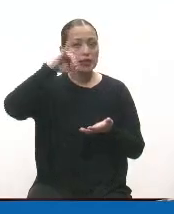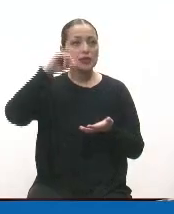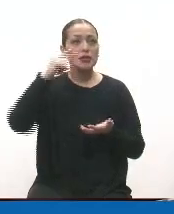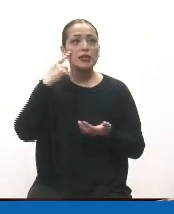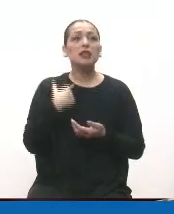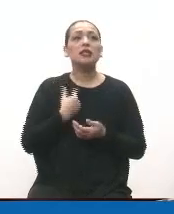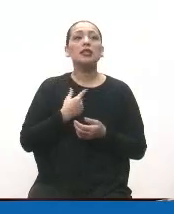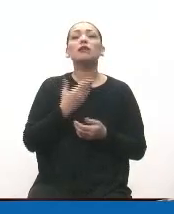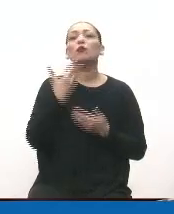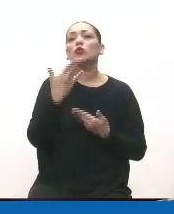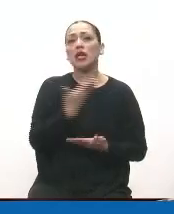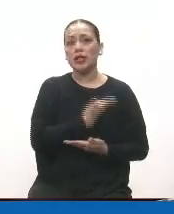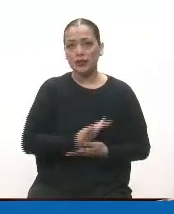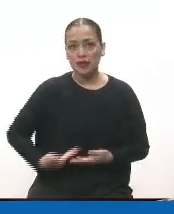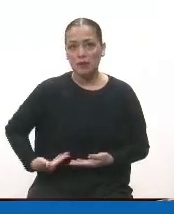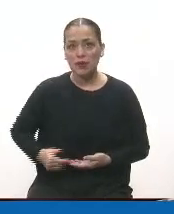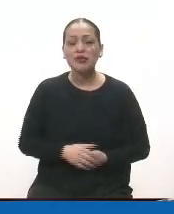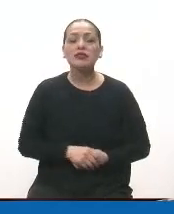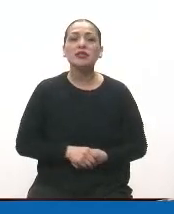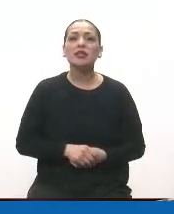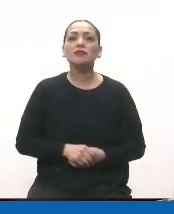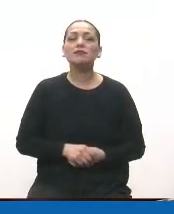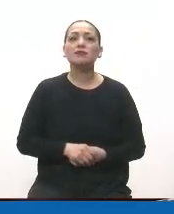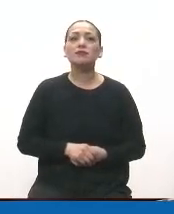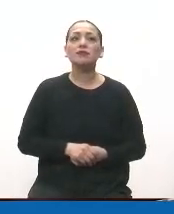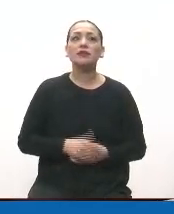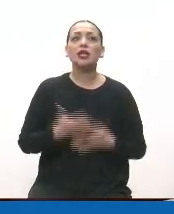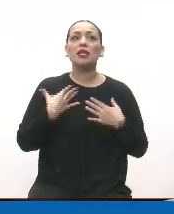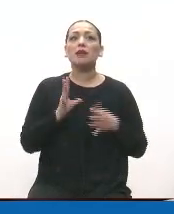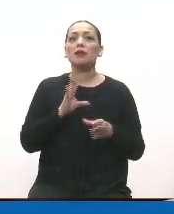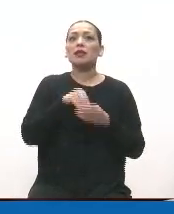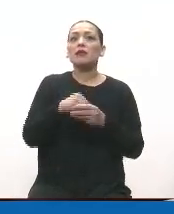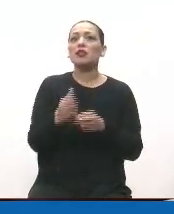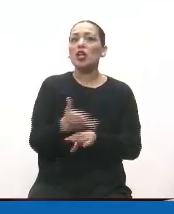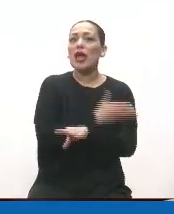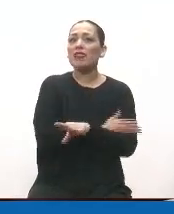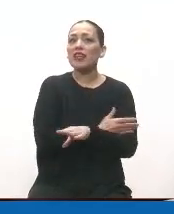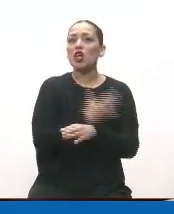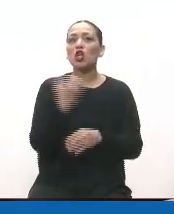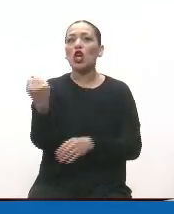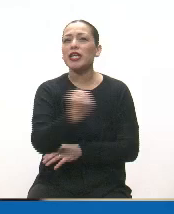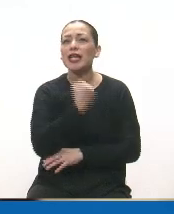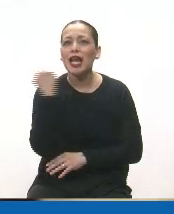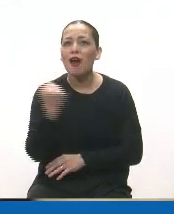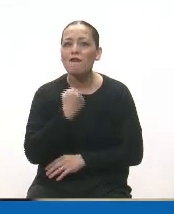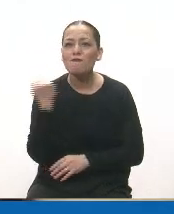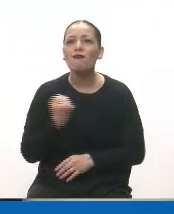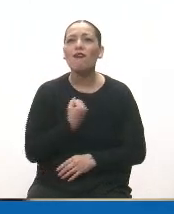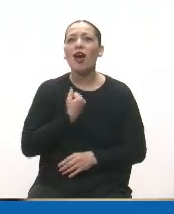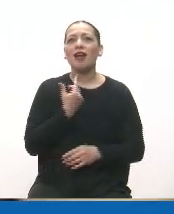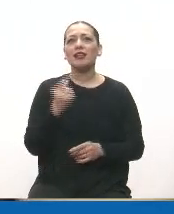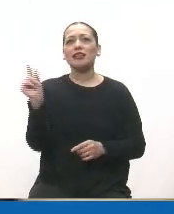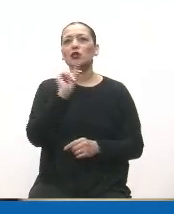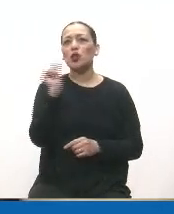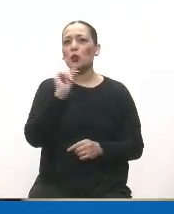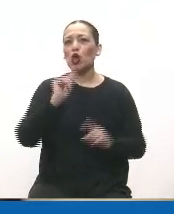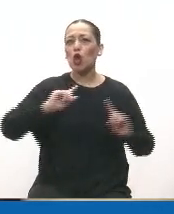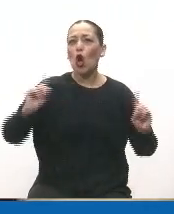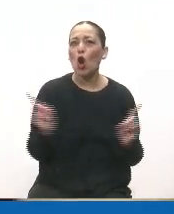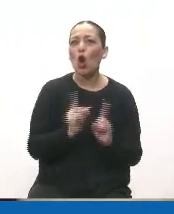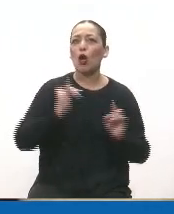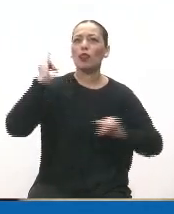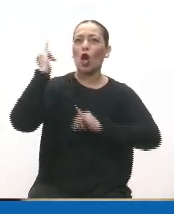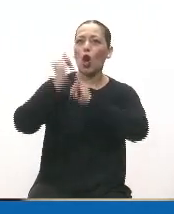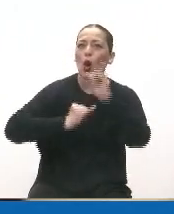Presidente, muchas gracias. En mi intervención anterior, con el afán de hacer un poco de raconto y de